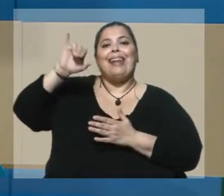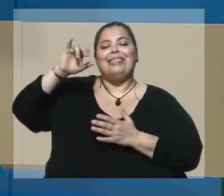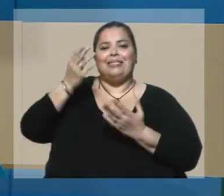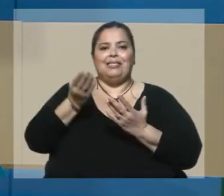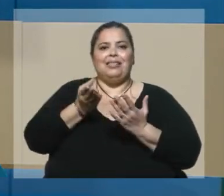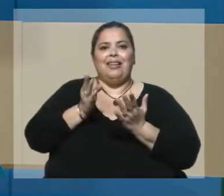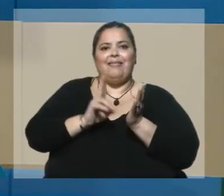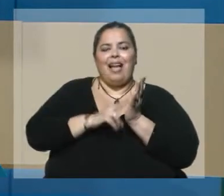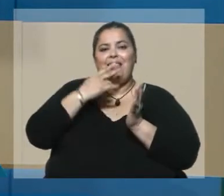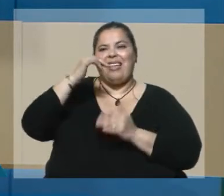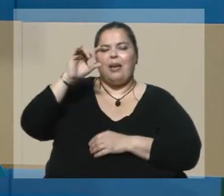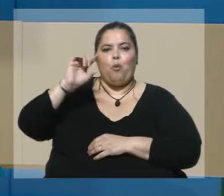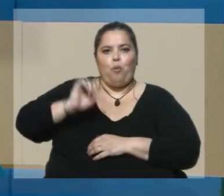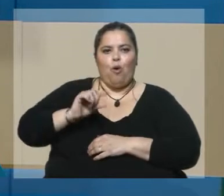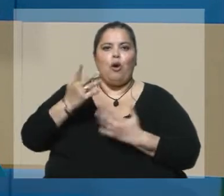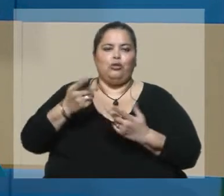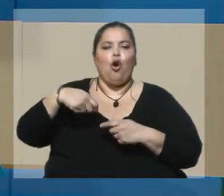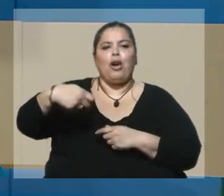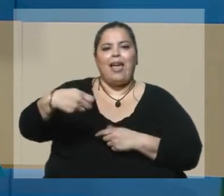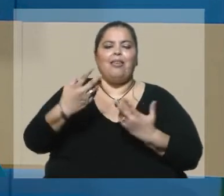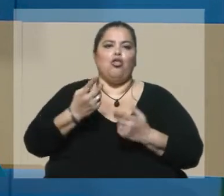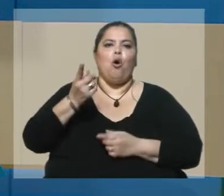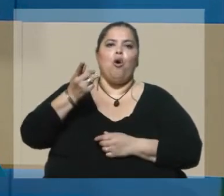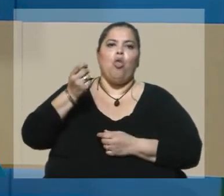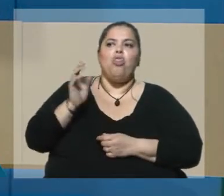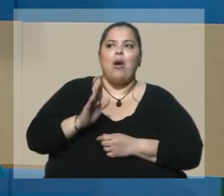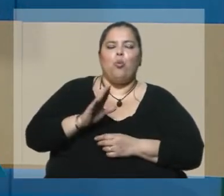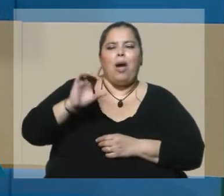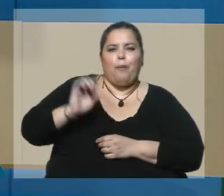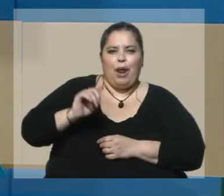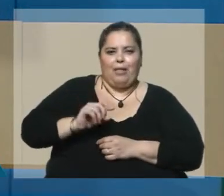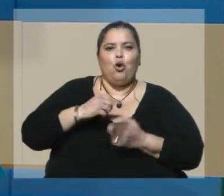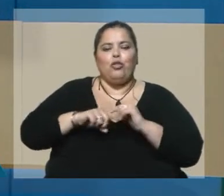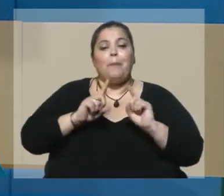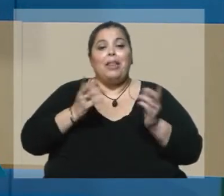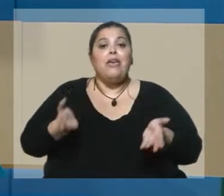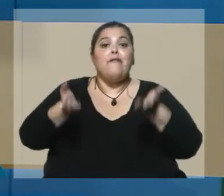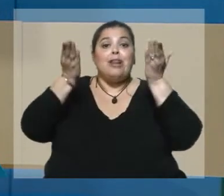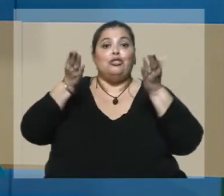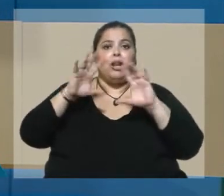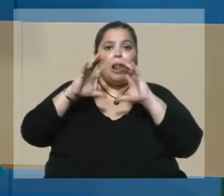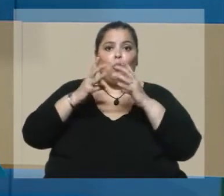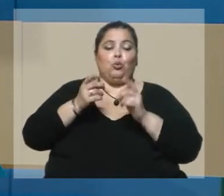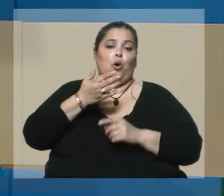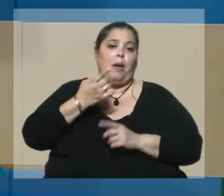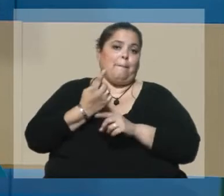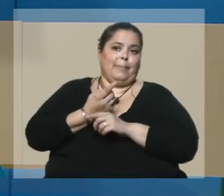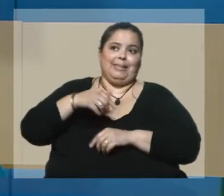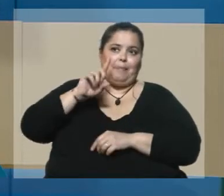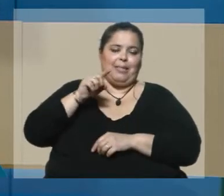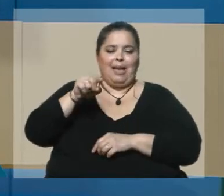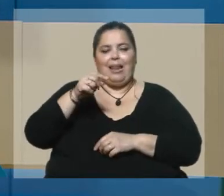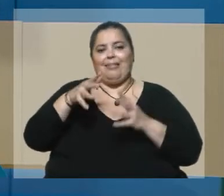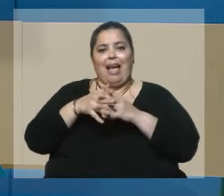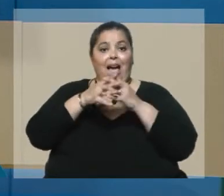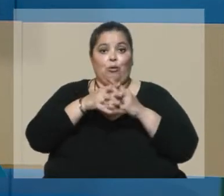definitiva son créditos baratos o coste de entrenamiento muy bajo y la inflación en el en particular en Estados Unidos ha hecho que muy